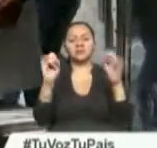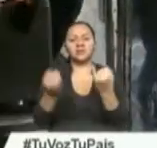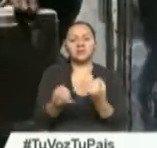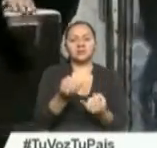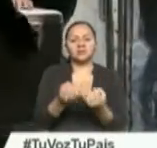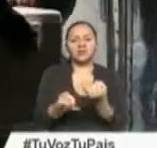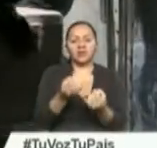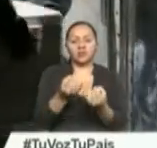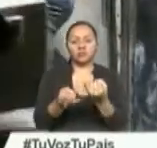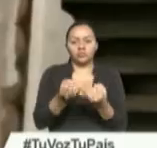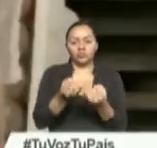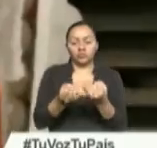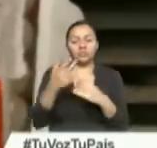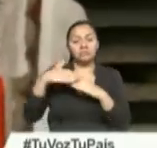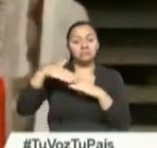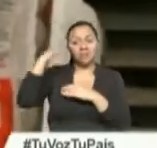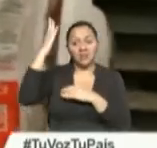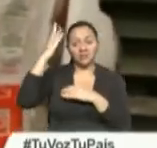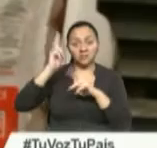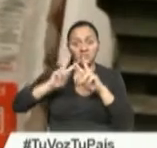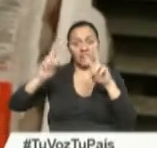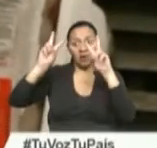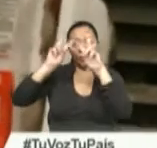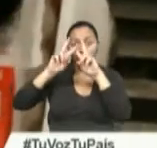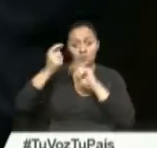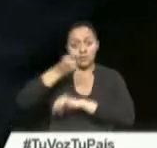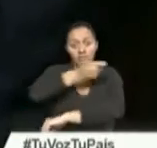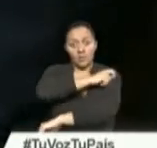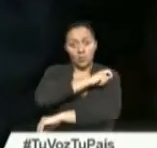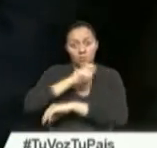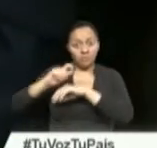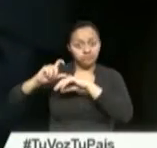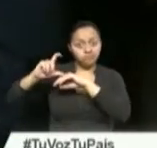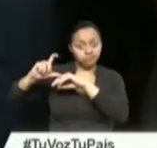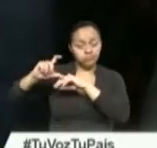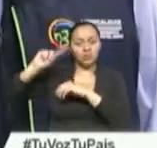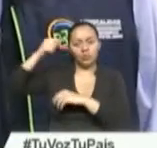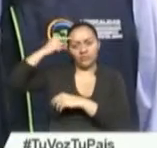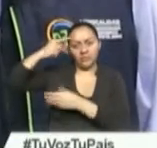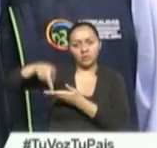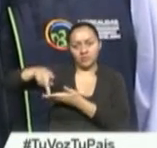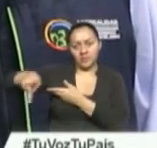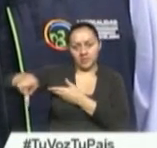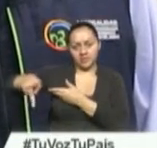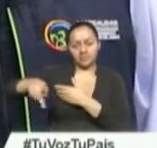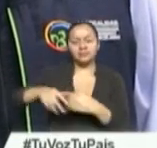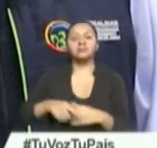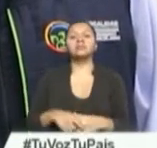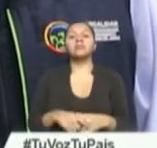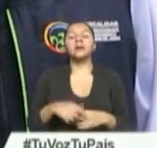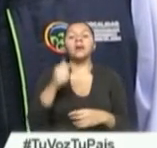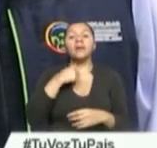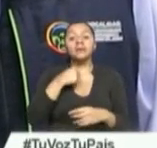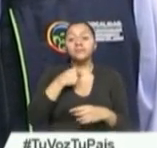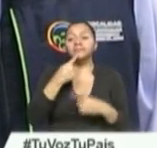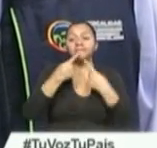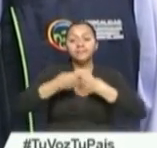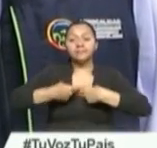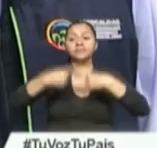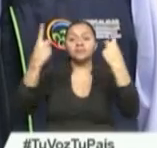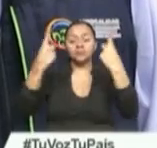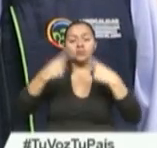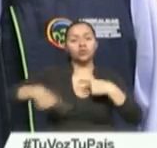centavos de dólar, pues el valor de la vacuna continúa siendo subsidiado por el Estado. Nosotros queremos decirle al sector ganadero